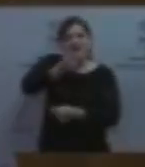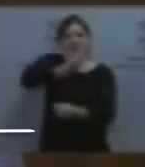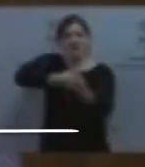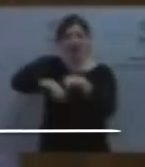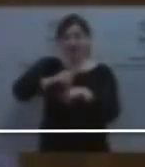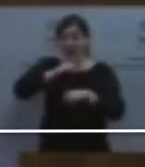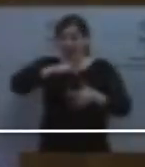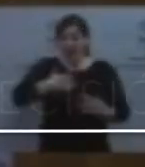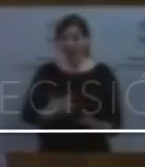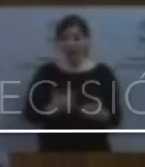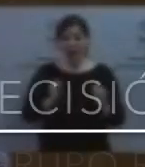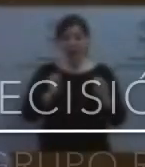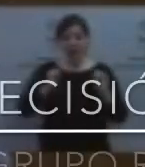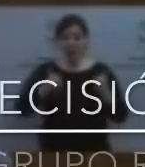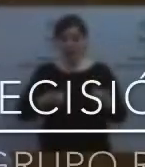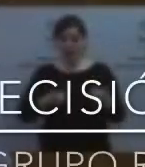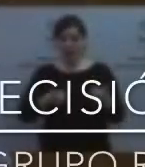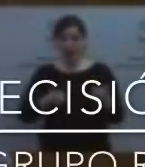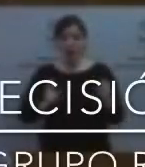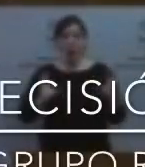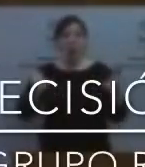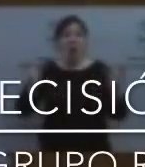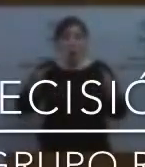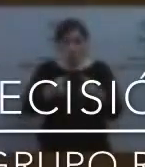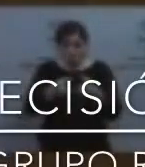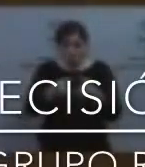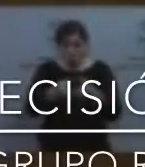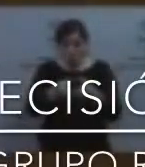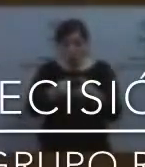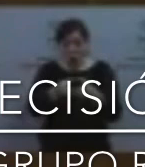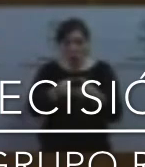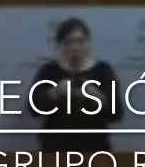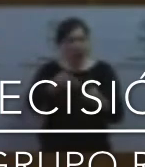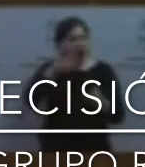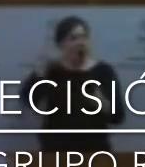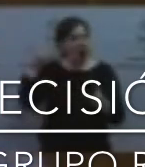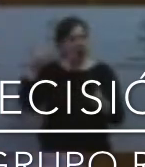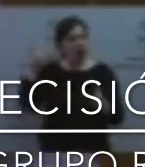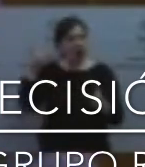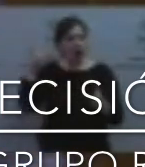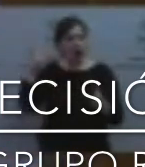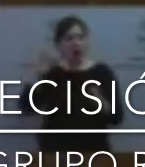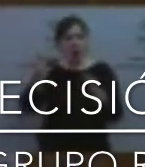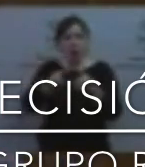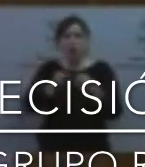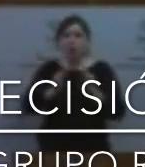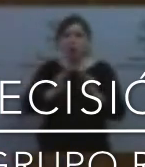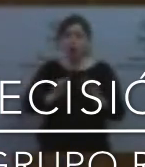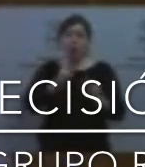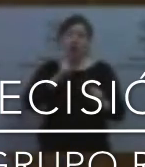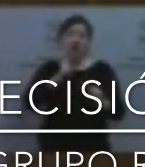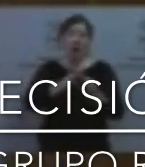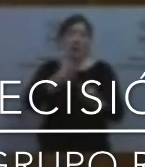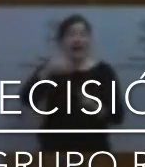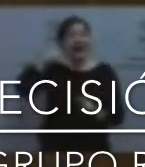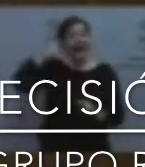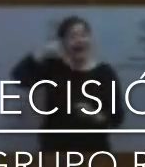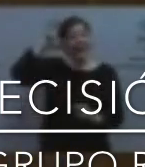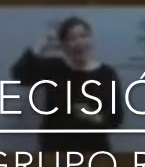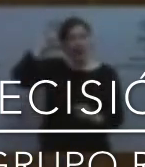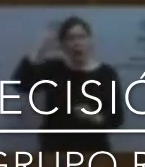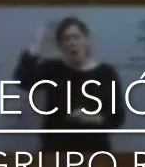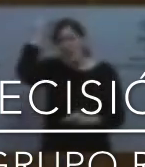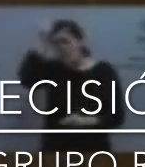que hace honor a su nombre, el Grupo Riesgo. Es, yo creo, que una verdadera barbaridad el poner en manos de